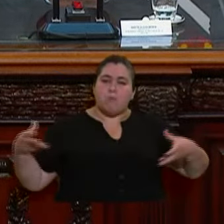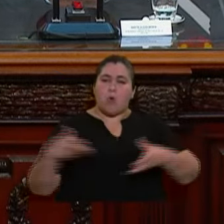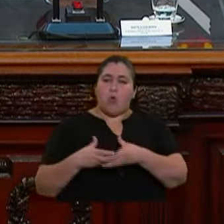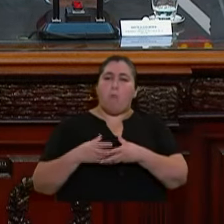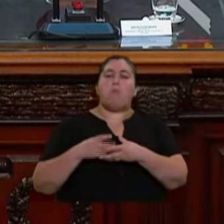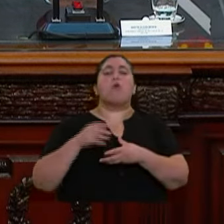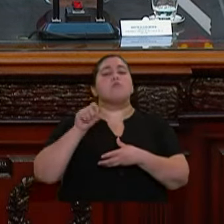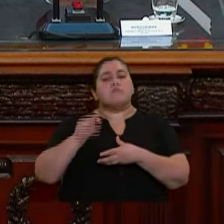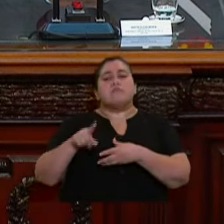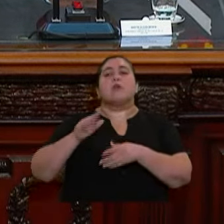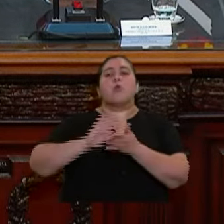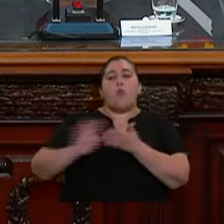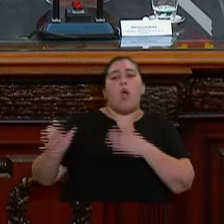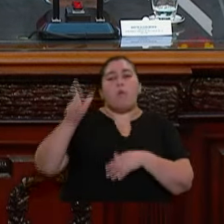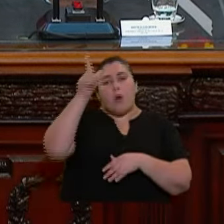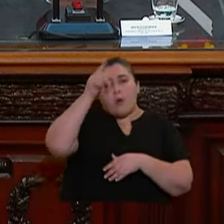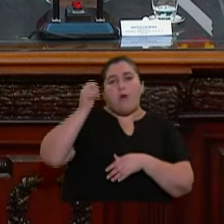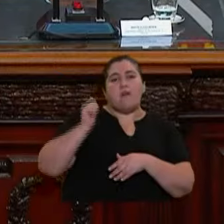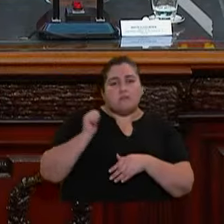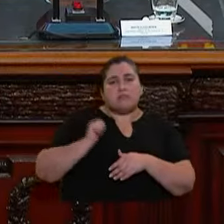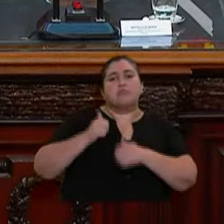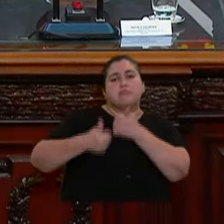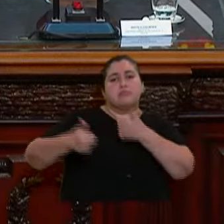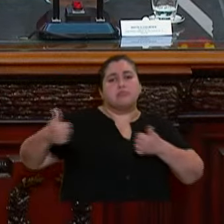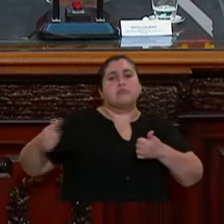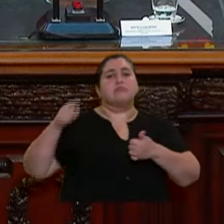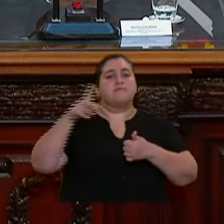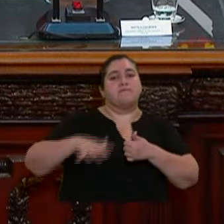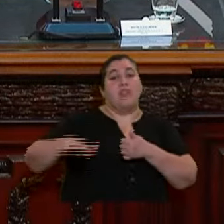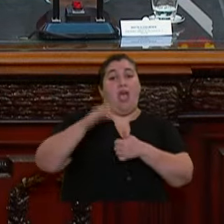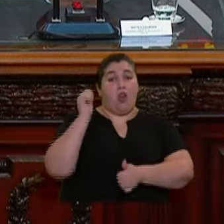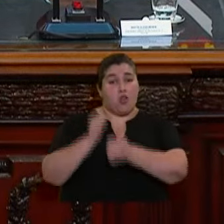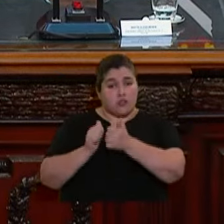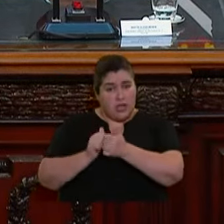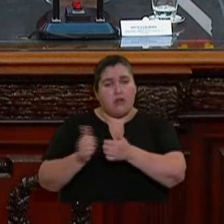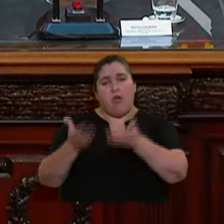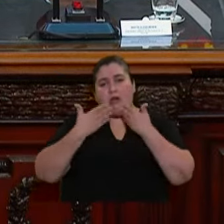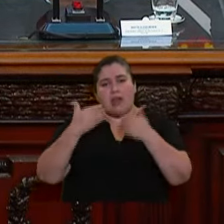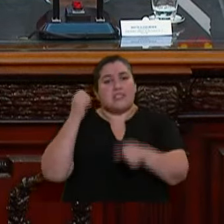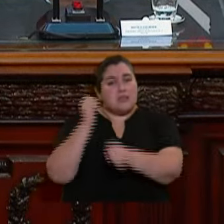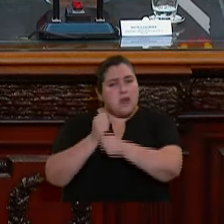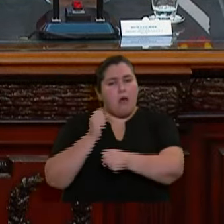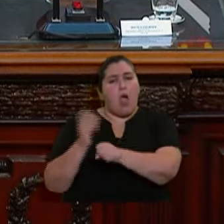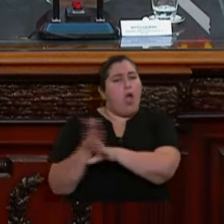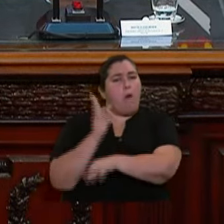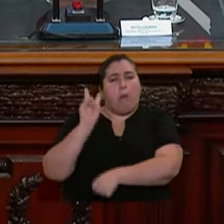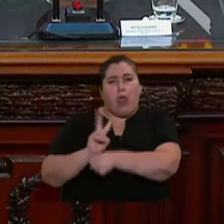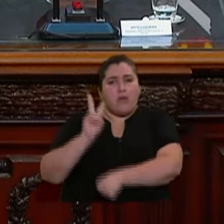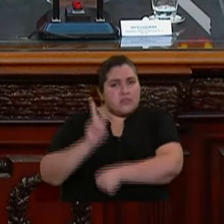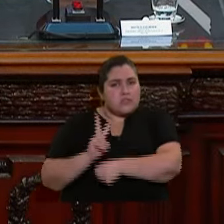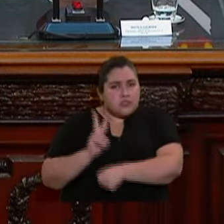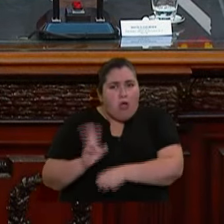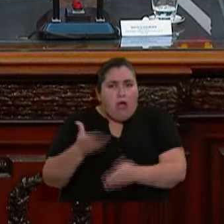desplegamos efectivos nuevos de las Fuerzas Federales en Rosario y, gracias al trabajo de prevención, se logró disminuir en estos dos meses casi